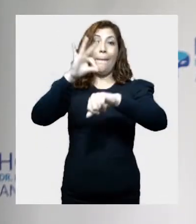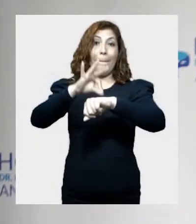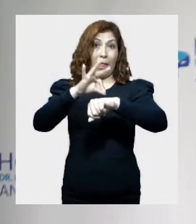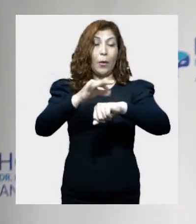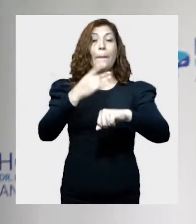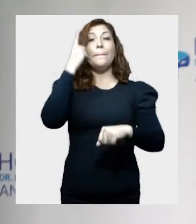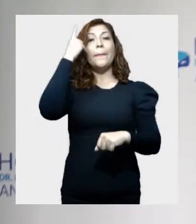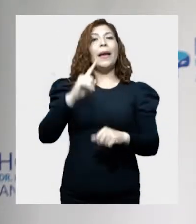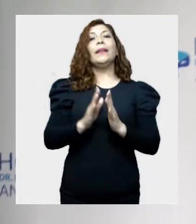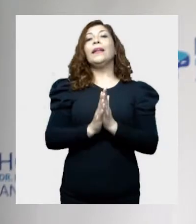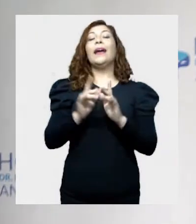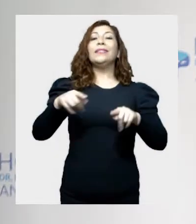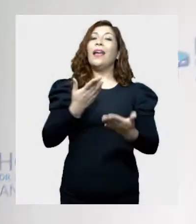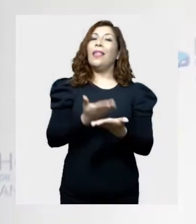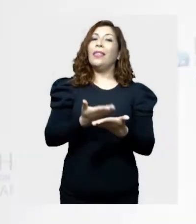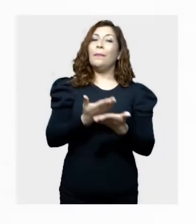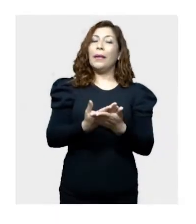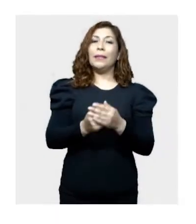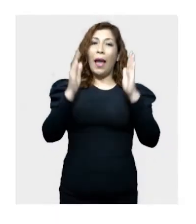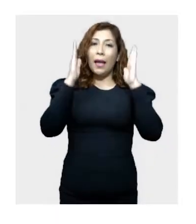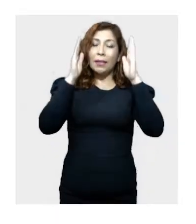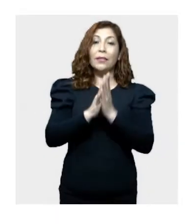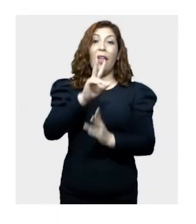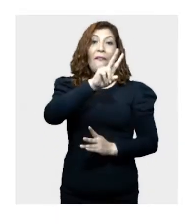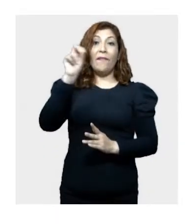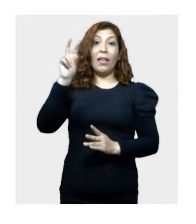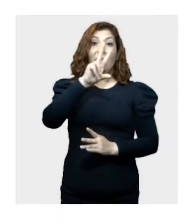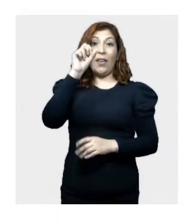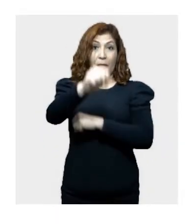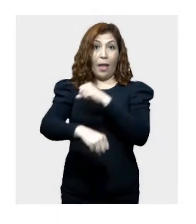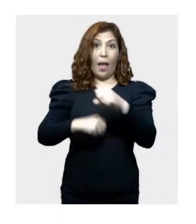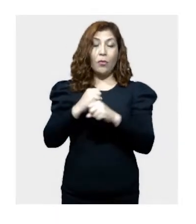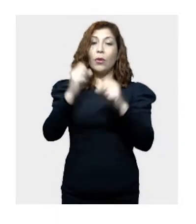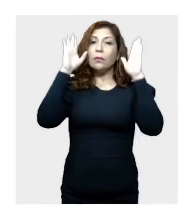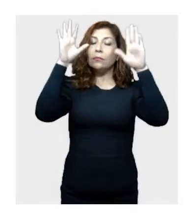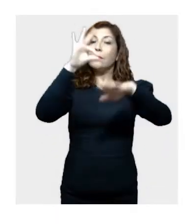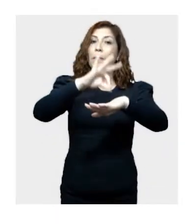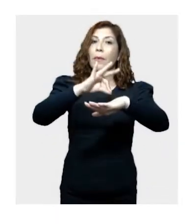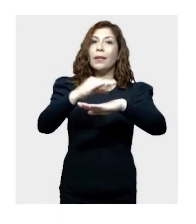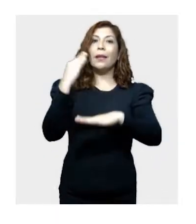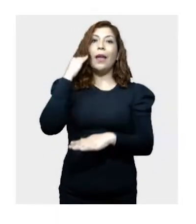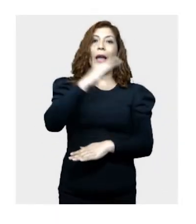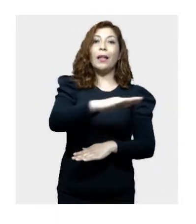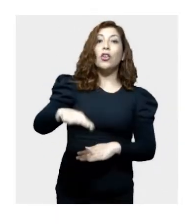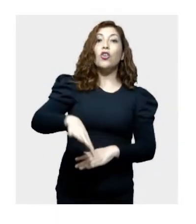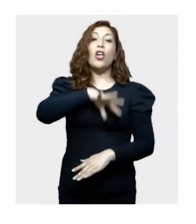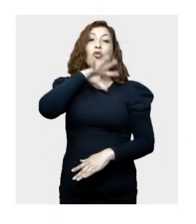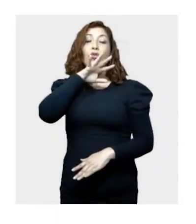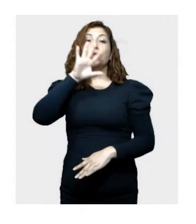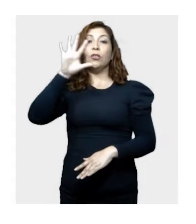realizadas para cubrir esta demanda. En el 2020, las atenciones médicas de niños y adultos fueron